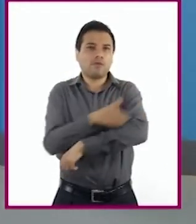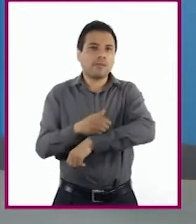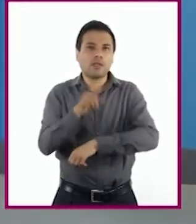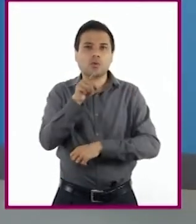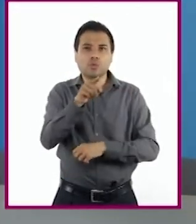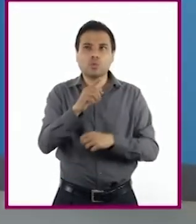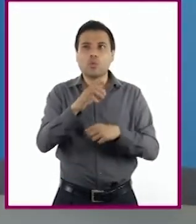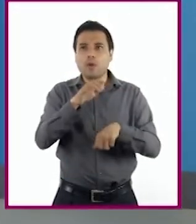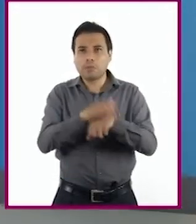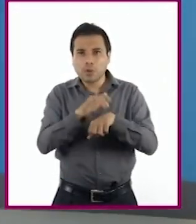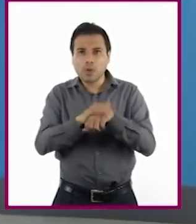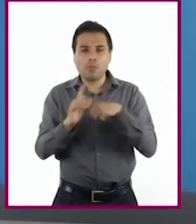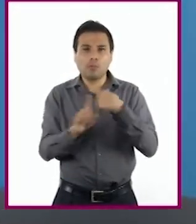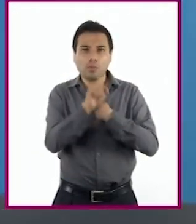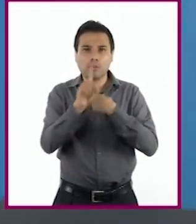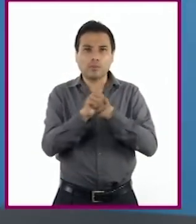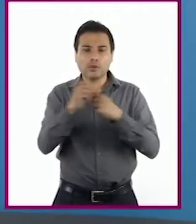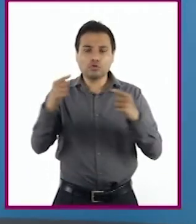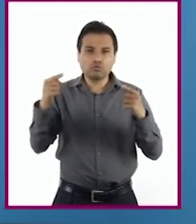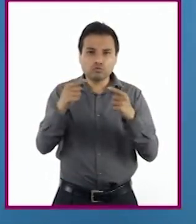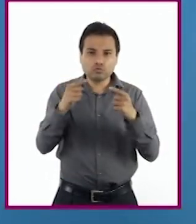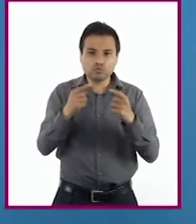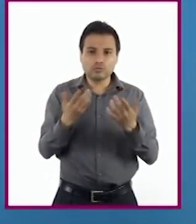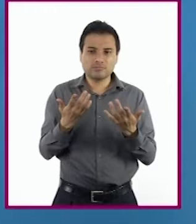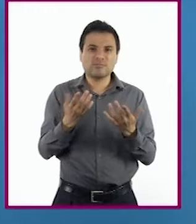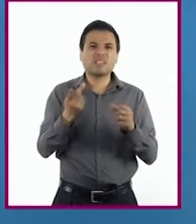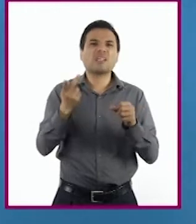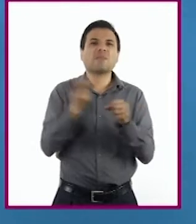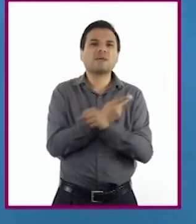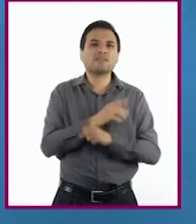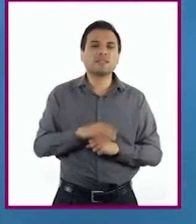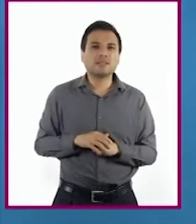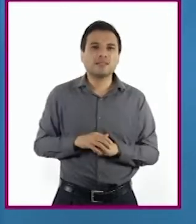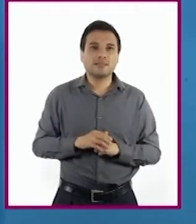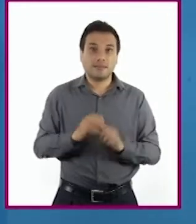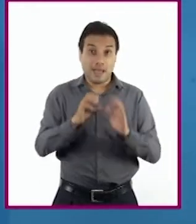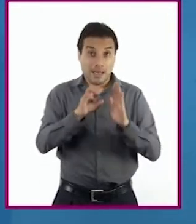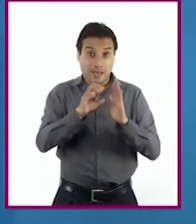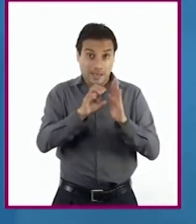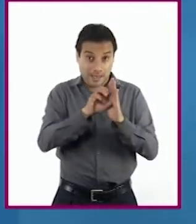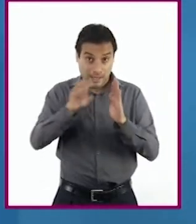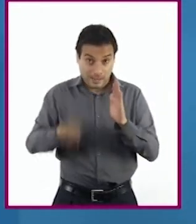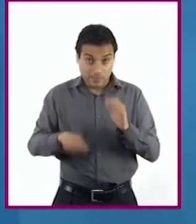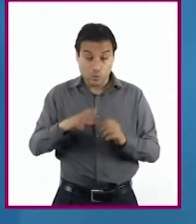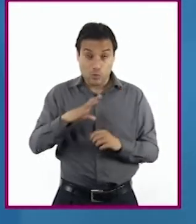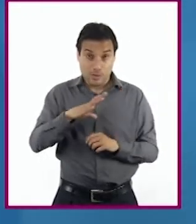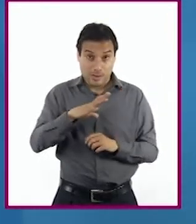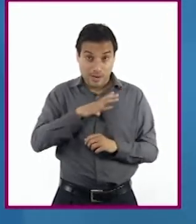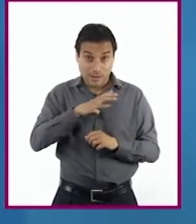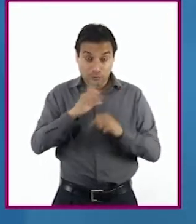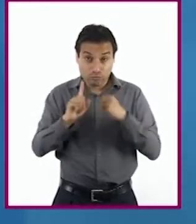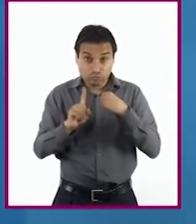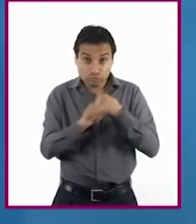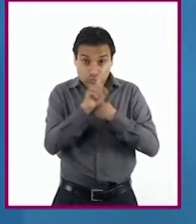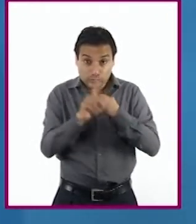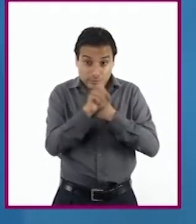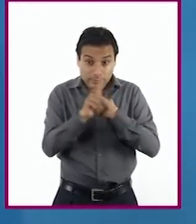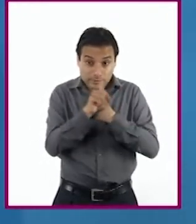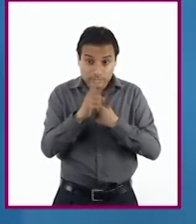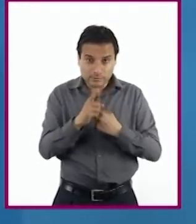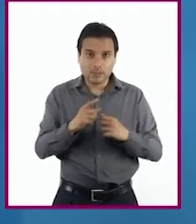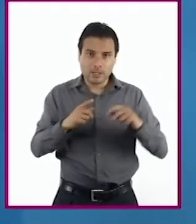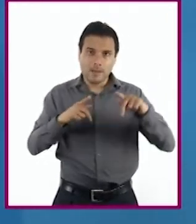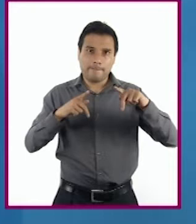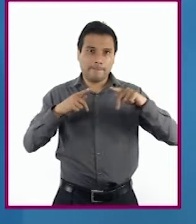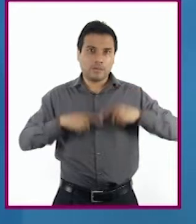y amigos? Aún sucede con frecuencia que al percibir un problema, la familia o las amistades